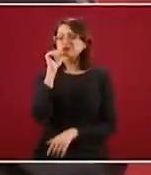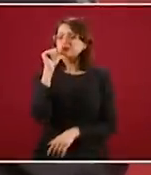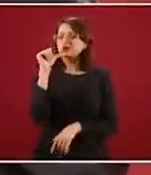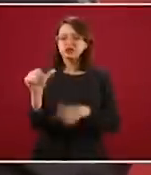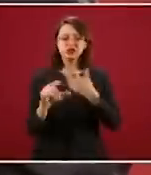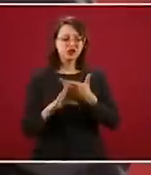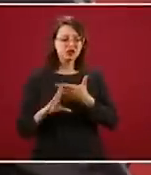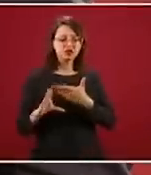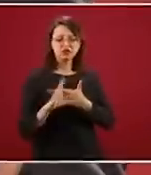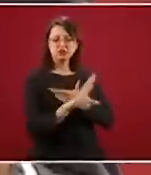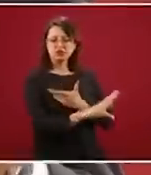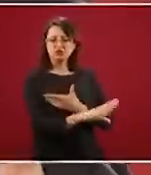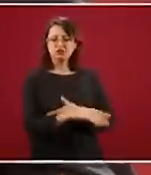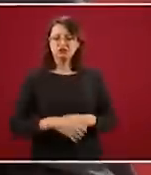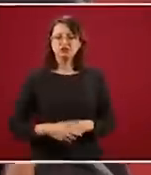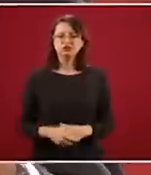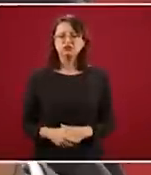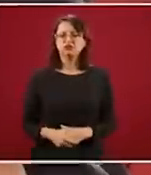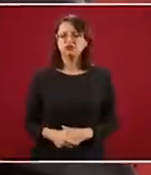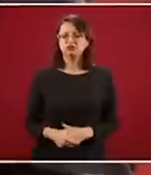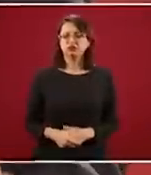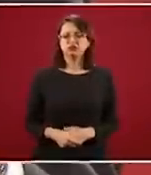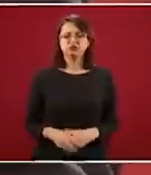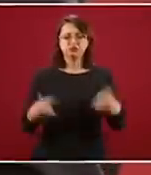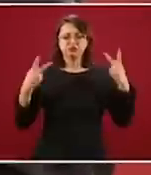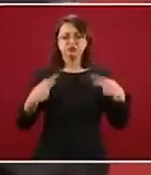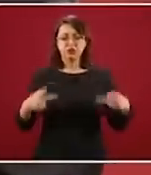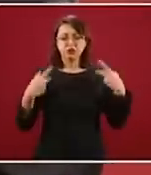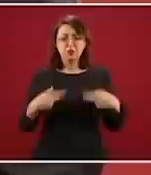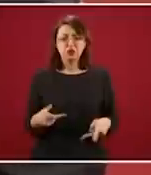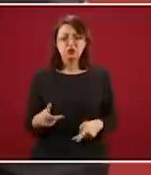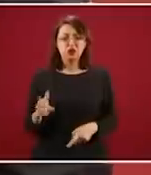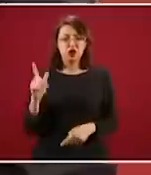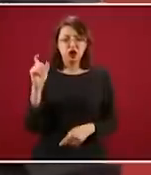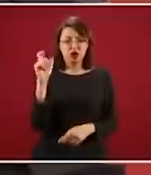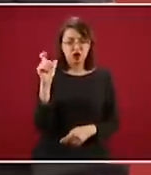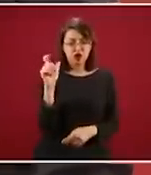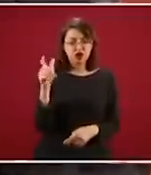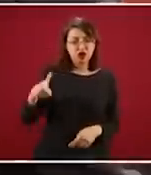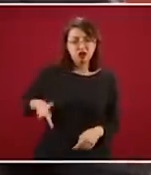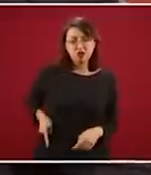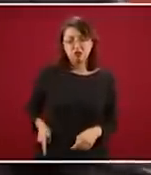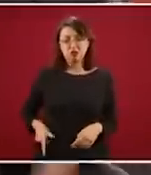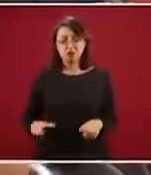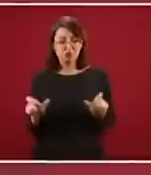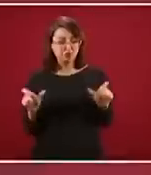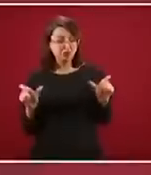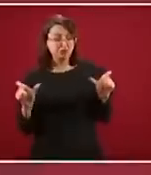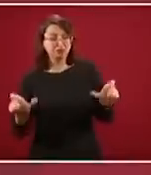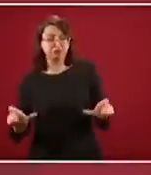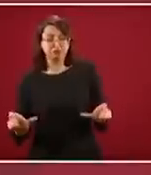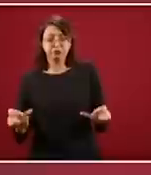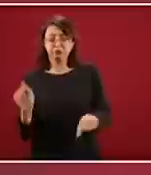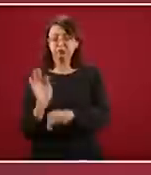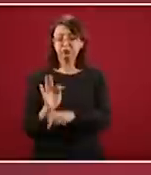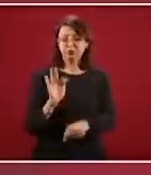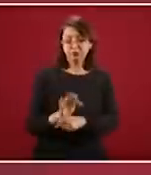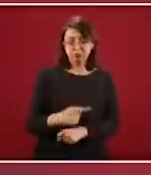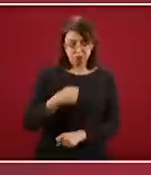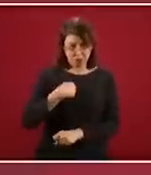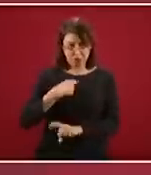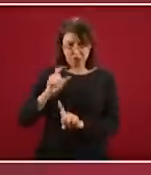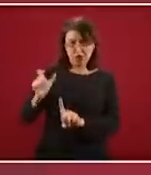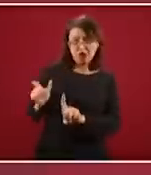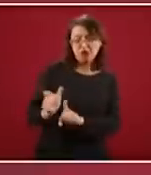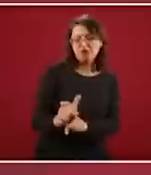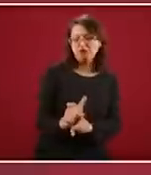no haya personal armado, no tengo guardaespaldas, es